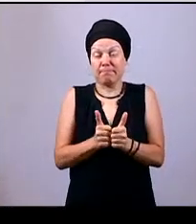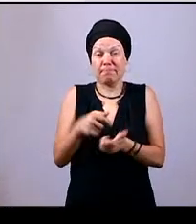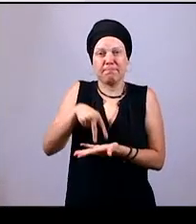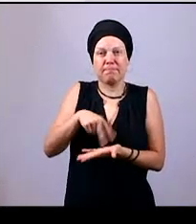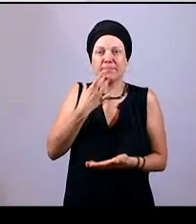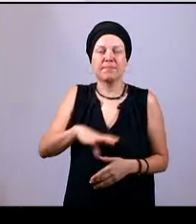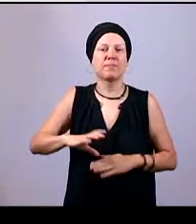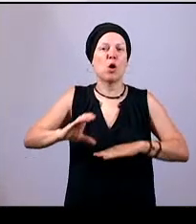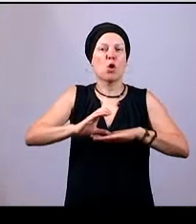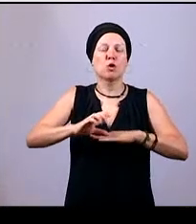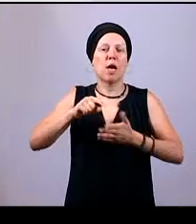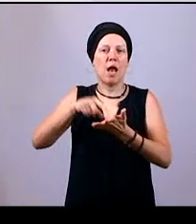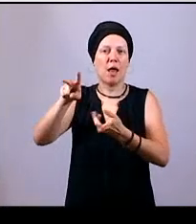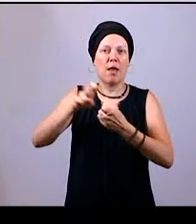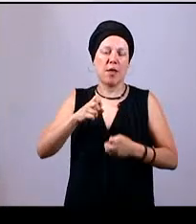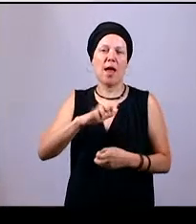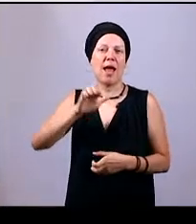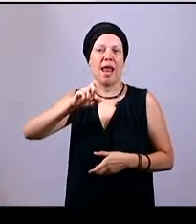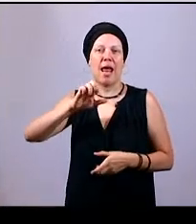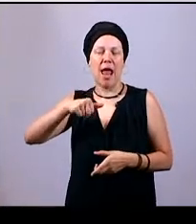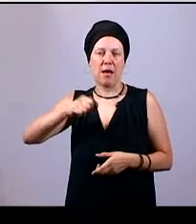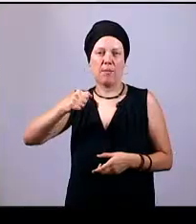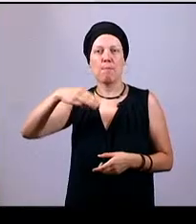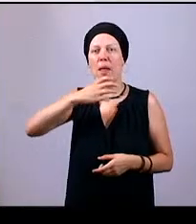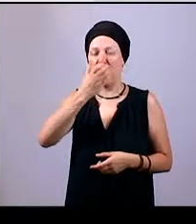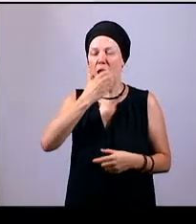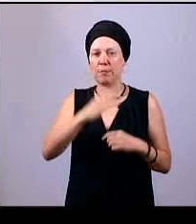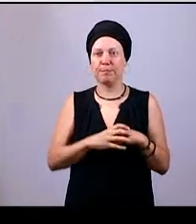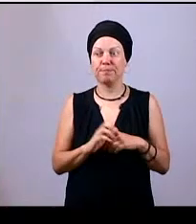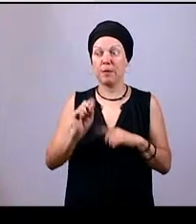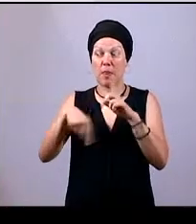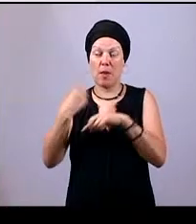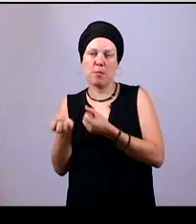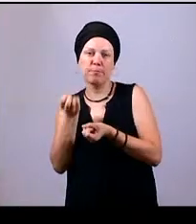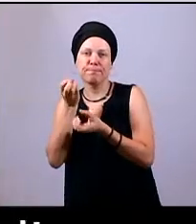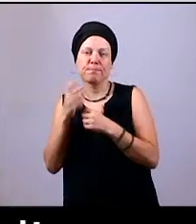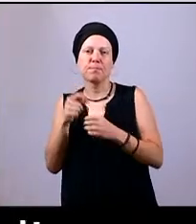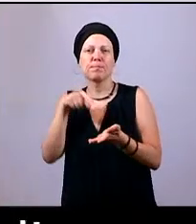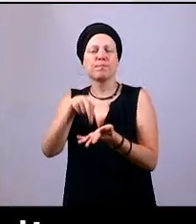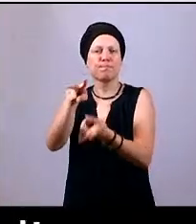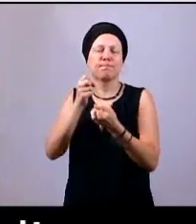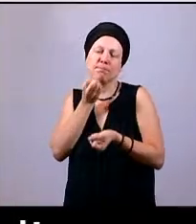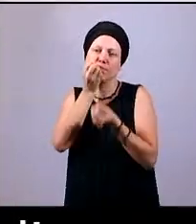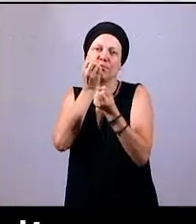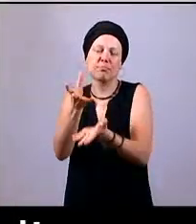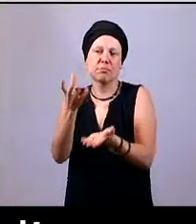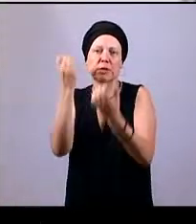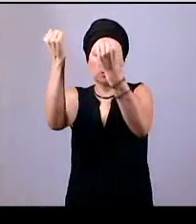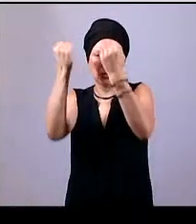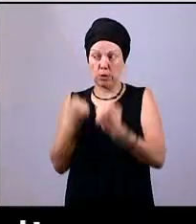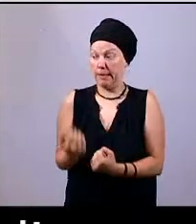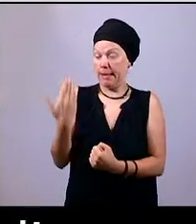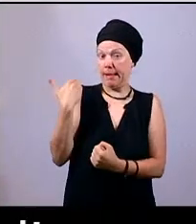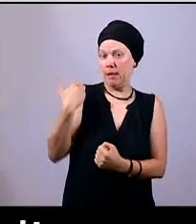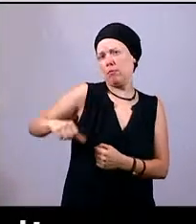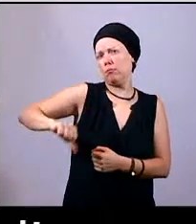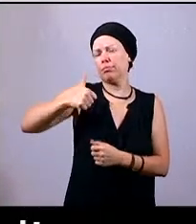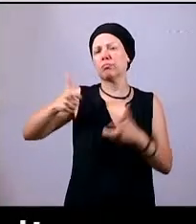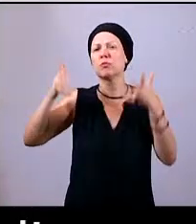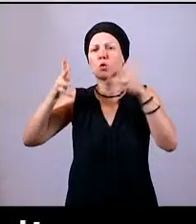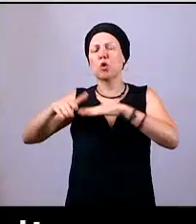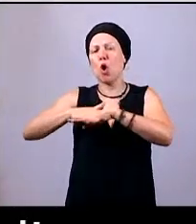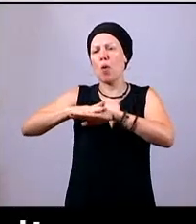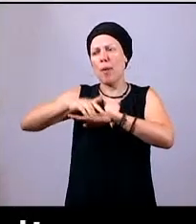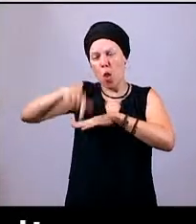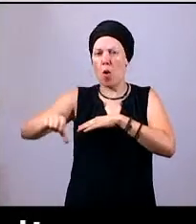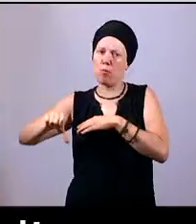la consejera de Hacienda, Elena Manzano, que posteriormente les informará de la declaración institucional que acabamos de aprobar en el Consejo de Gobierno